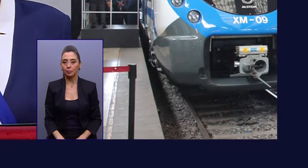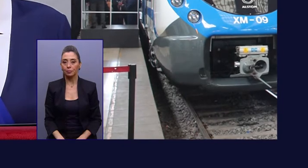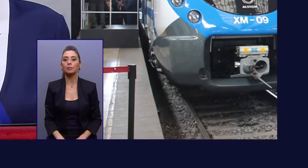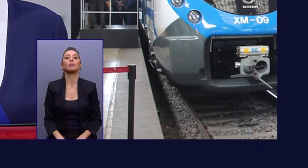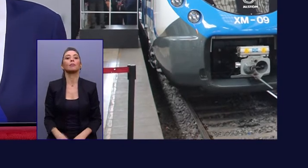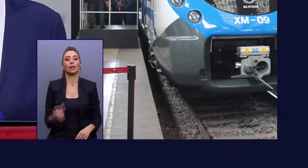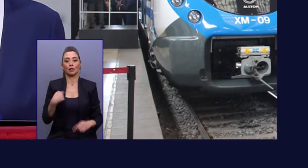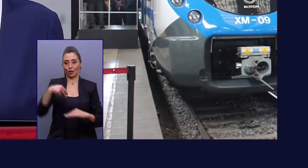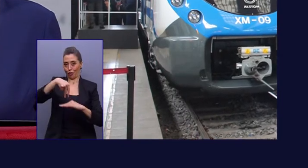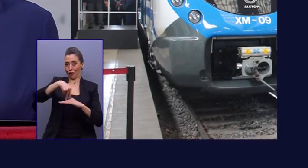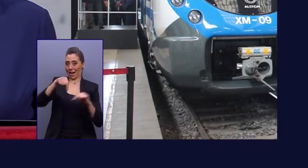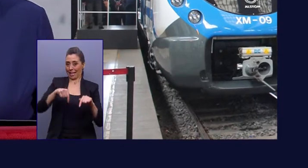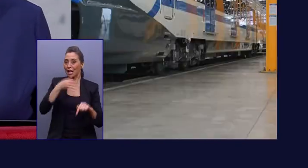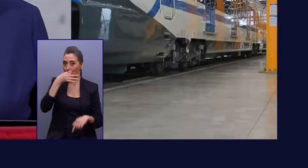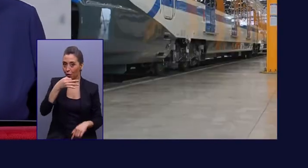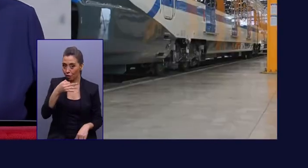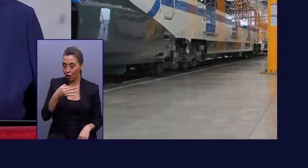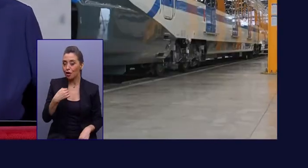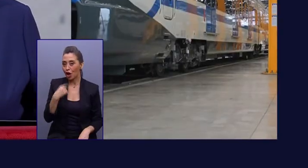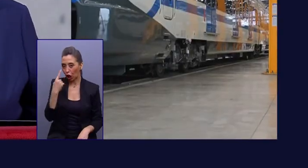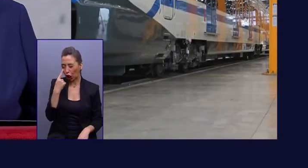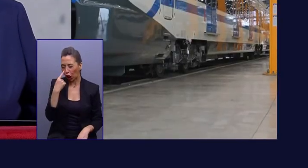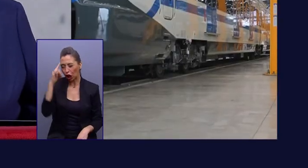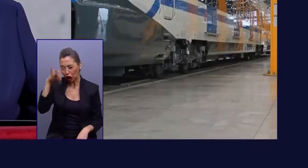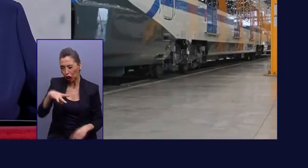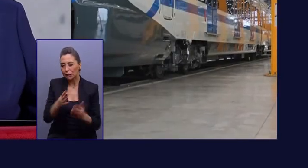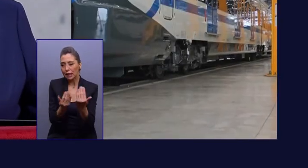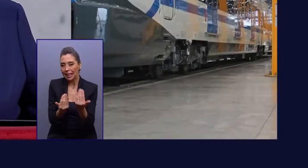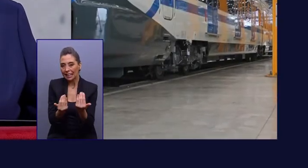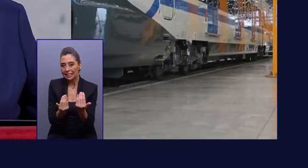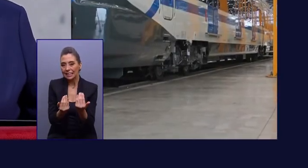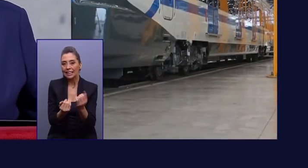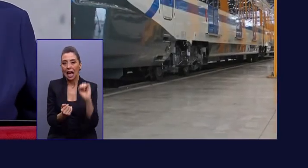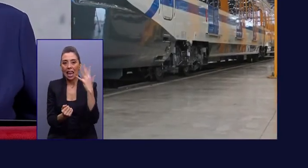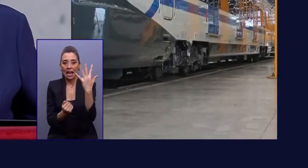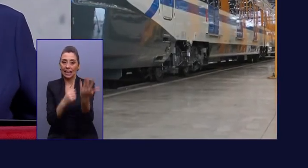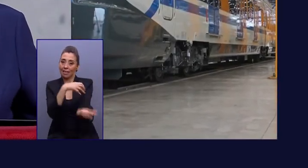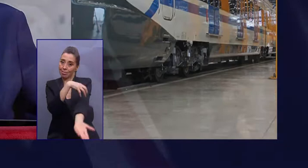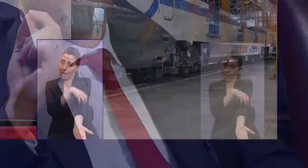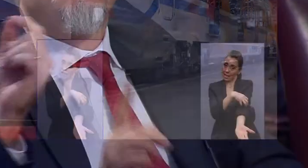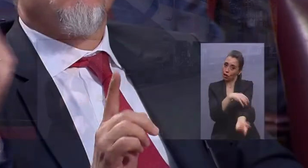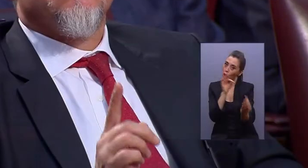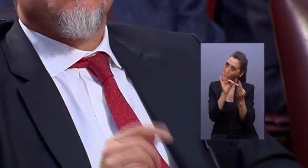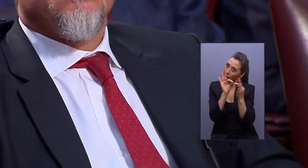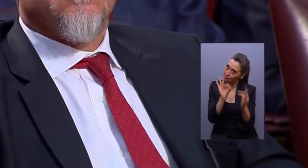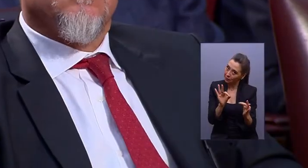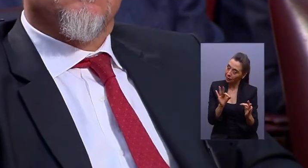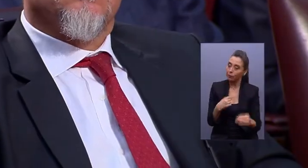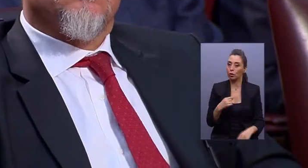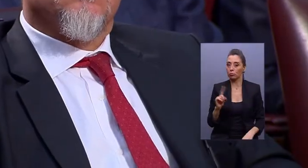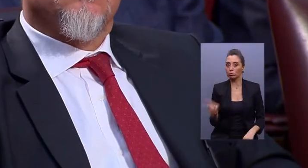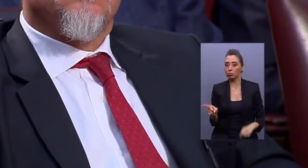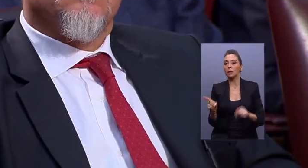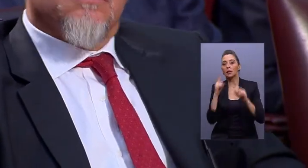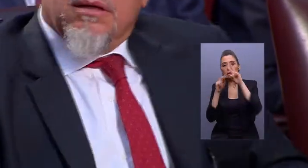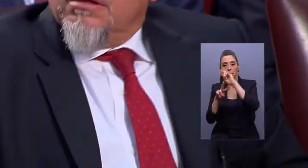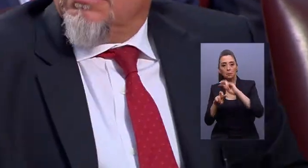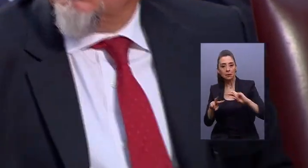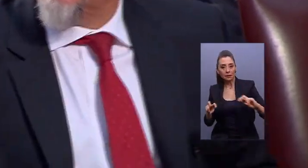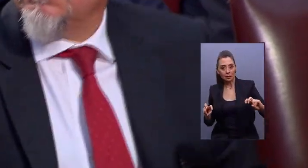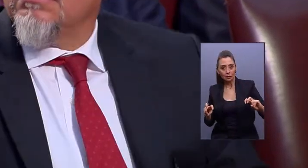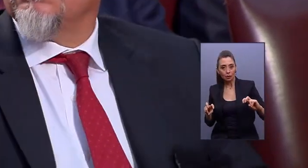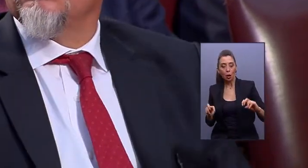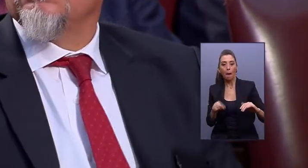Y ya que estoy aquí, quiero contarles que conociendo las necesidades específicas de la quinta región, he dispuesto la realización de los estudios que